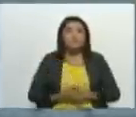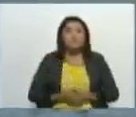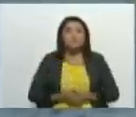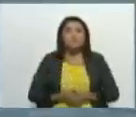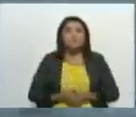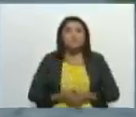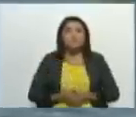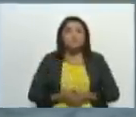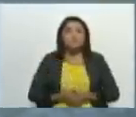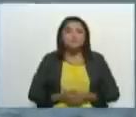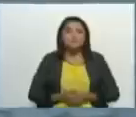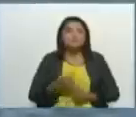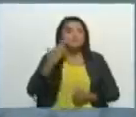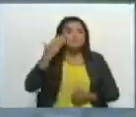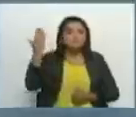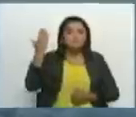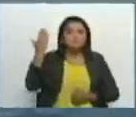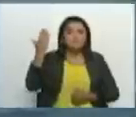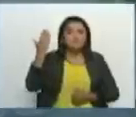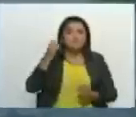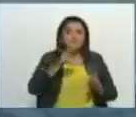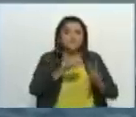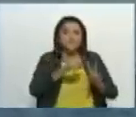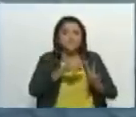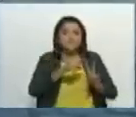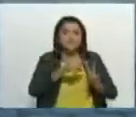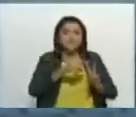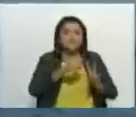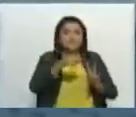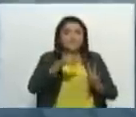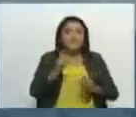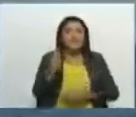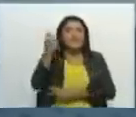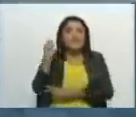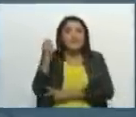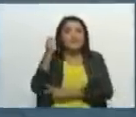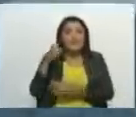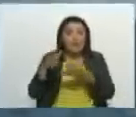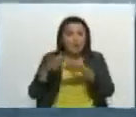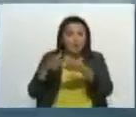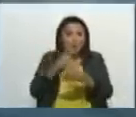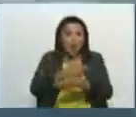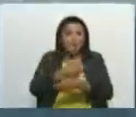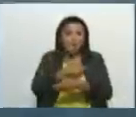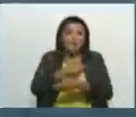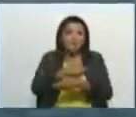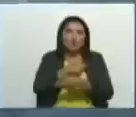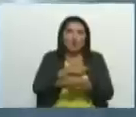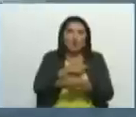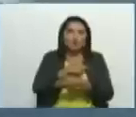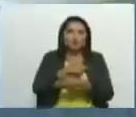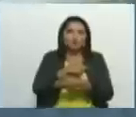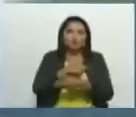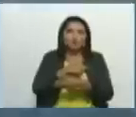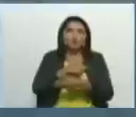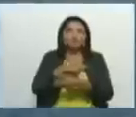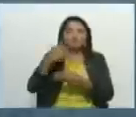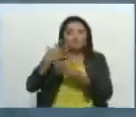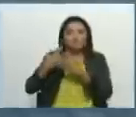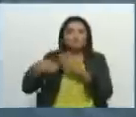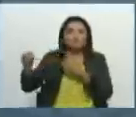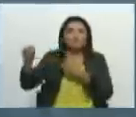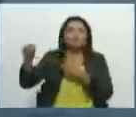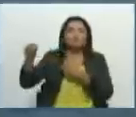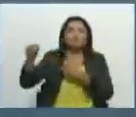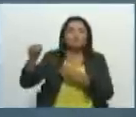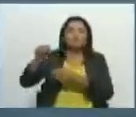Ahí ven a través de las pantallas de Venezolana de Televisión cómo los diputados pues salen del Palacio Federal Legislativo